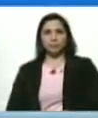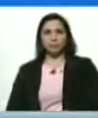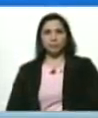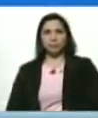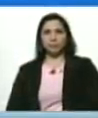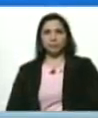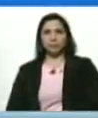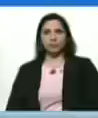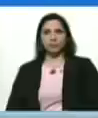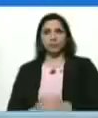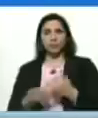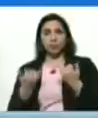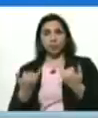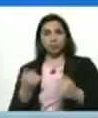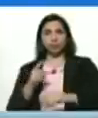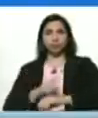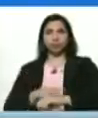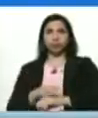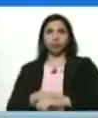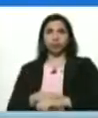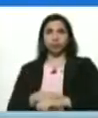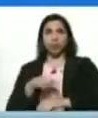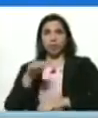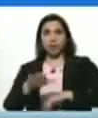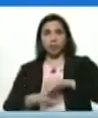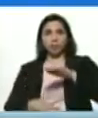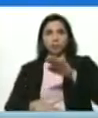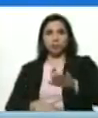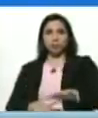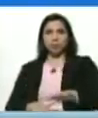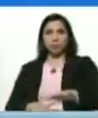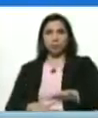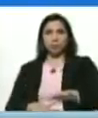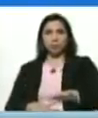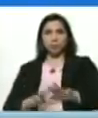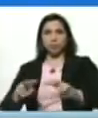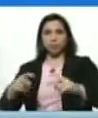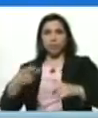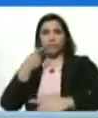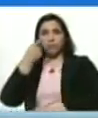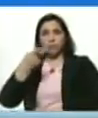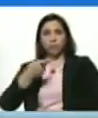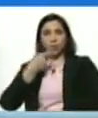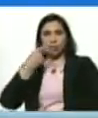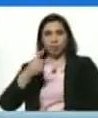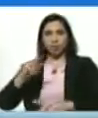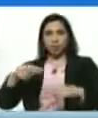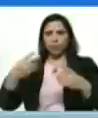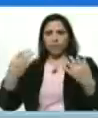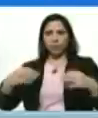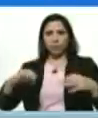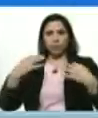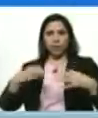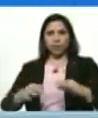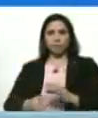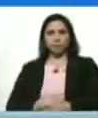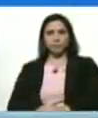ha llegado la hora de avanzar hacia una nueva política hacia una nueva normalidad